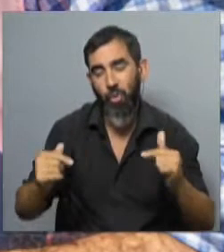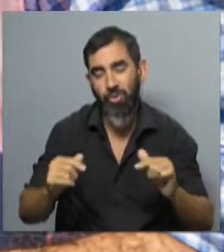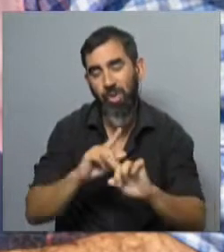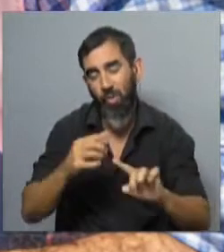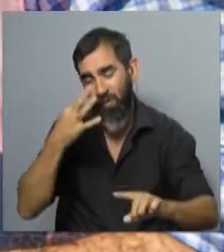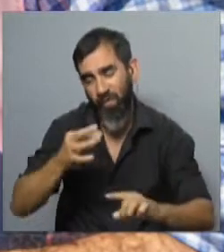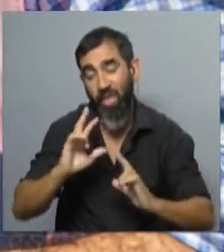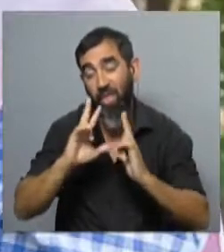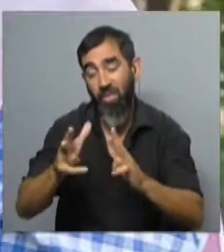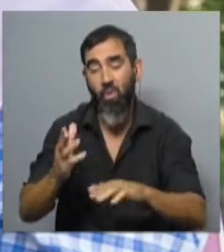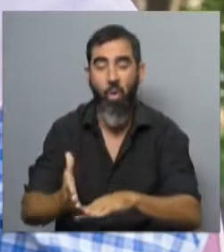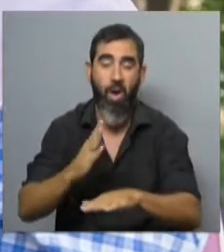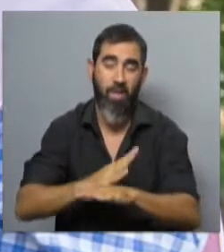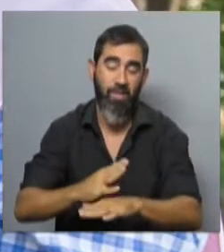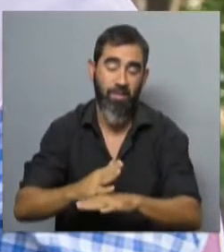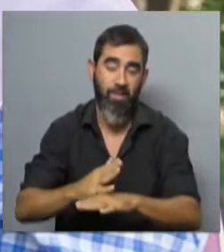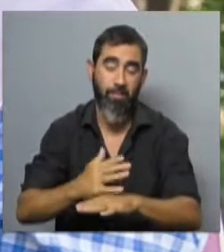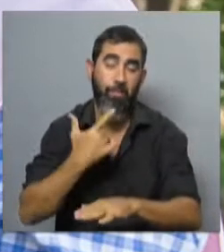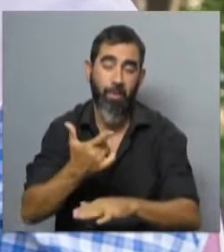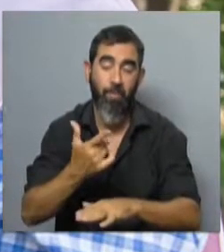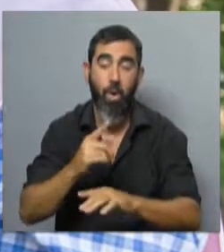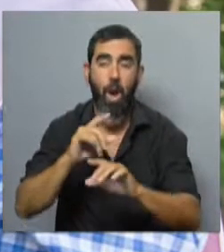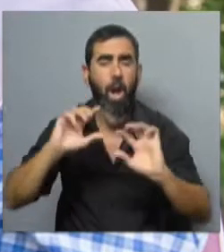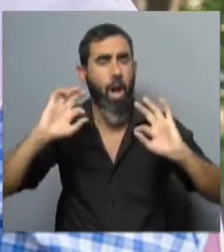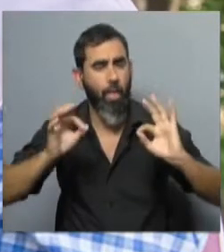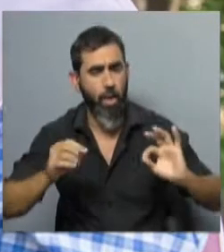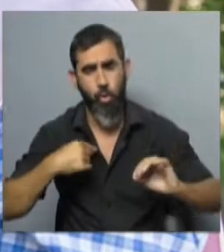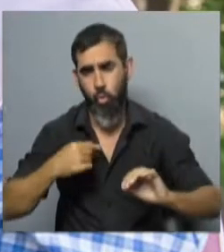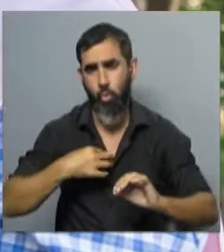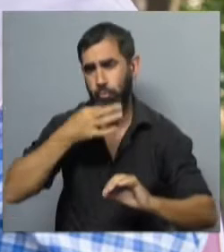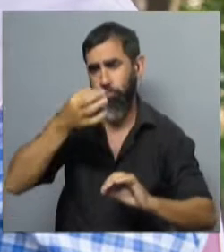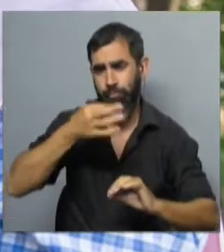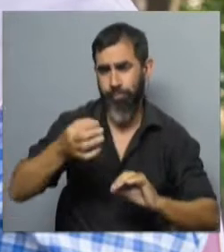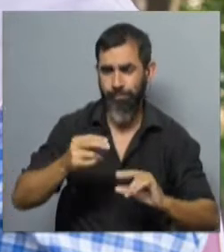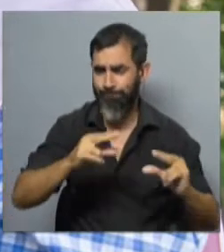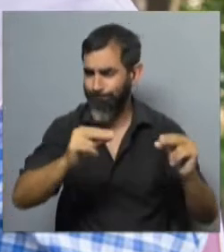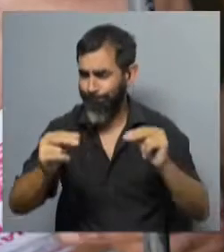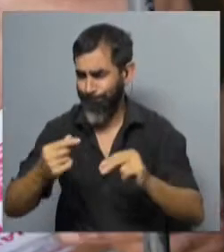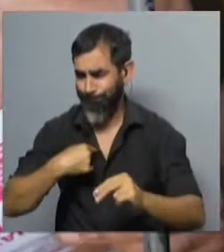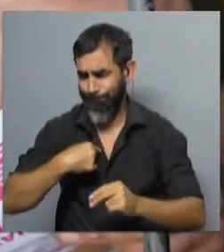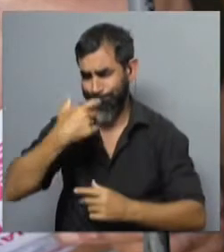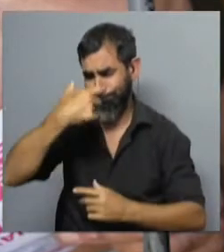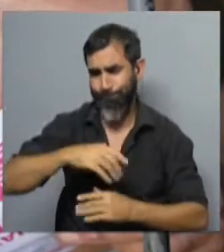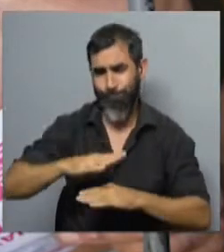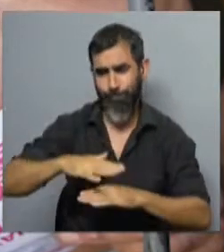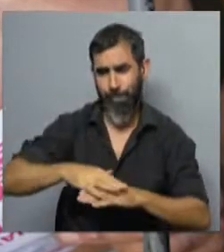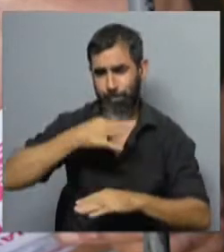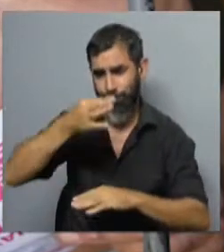los que manifestó Melo cuando dijo que iba a utilizar la cadena y que iba a hablar a él. Ya era muy polémico que hablara a él. Pero